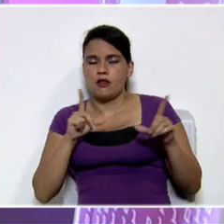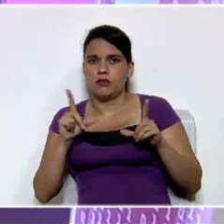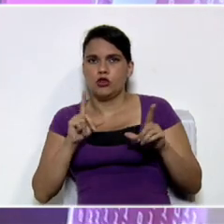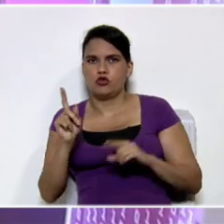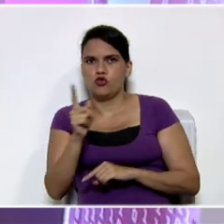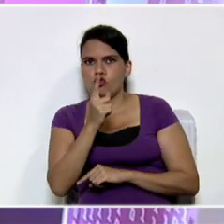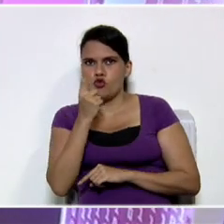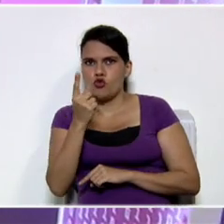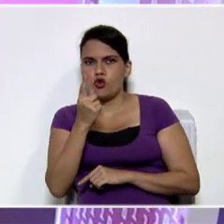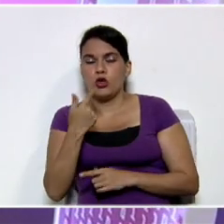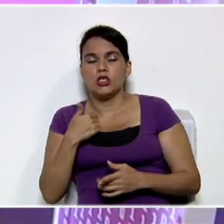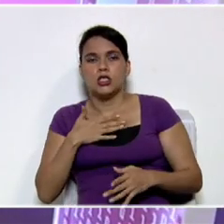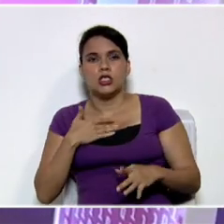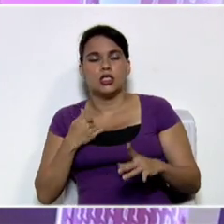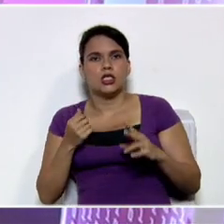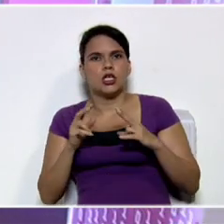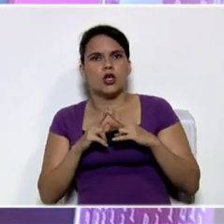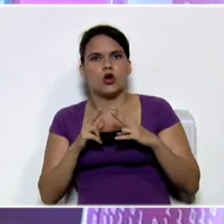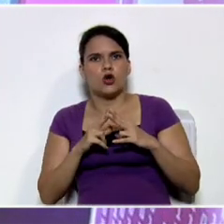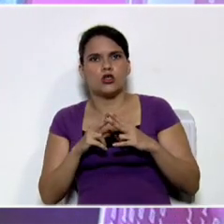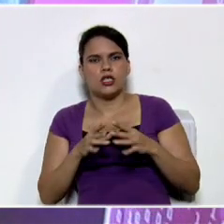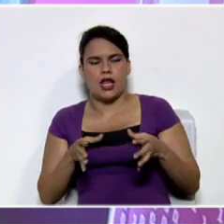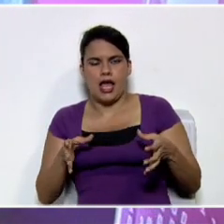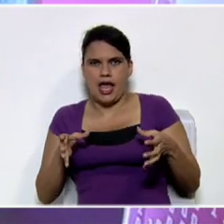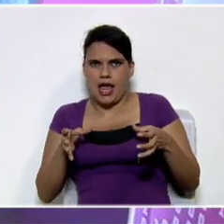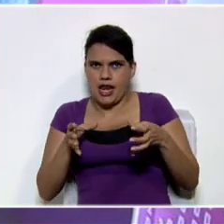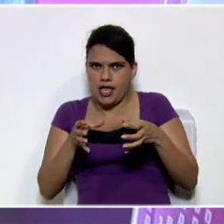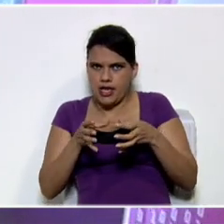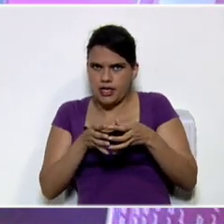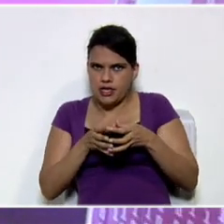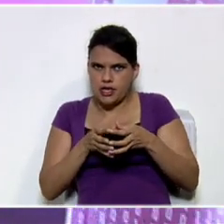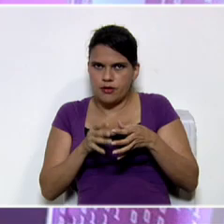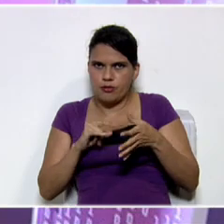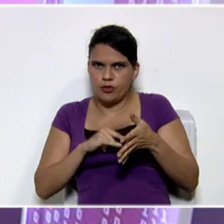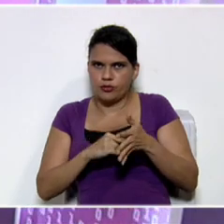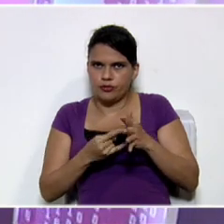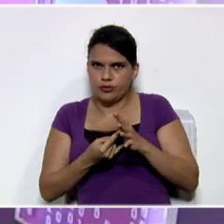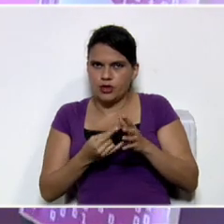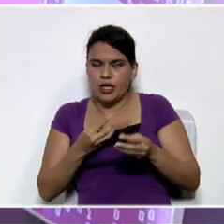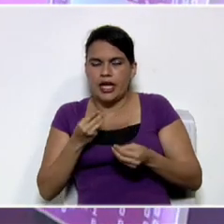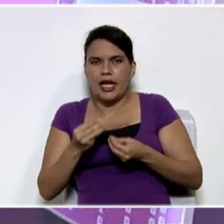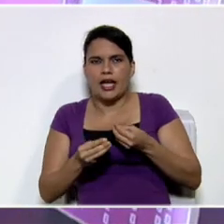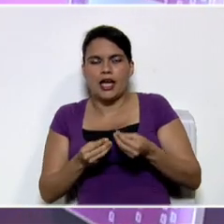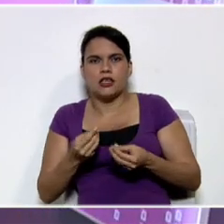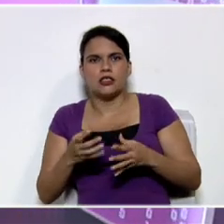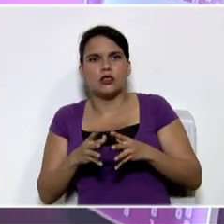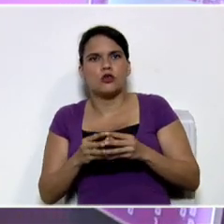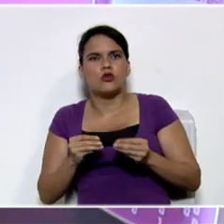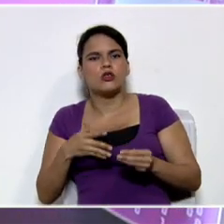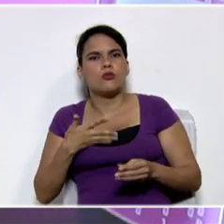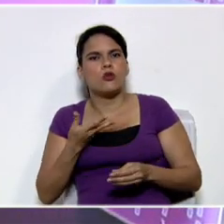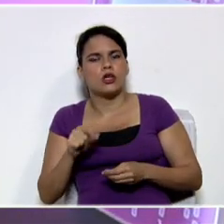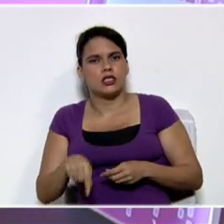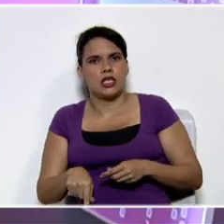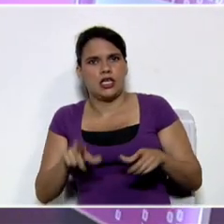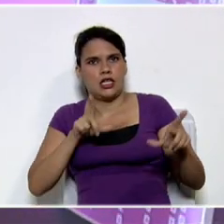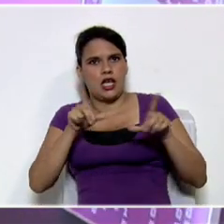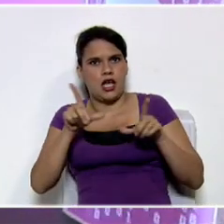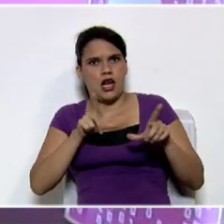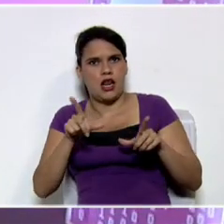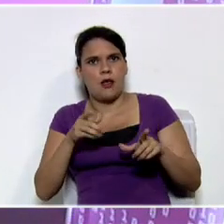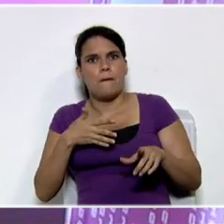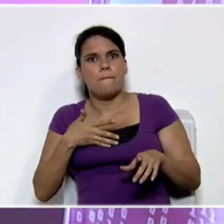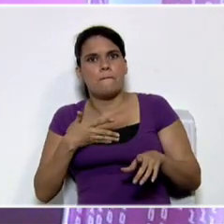@ViveTVOficial1. Si quieren conocer al equipo que hace posible que este canal educativo esté siendo vanguardia en nuestro país,